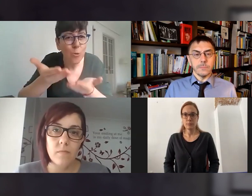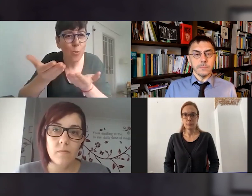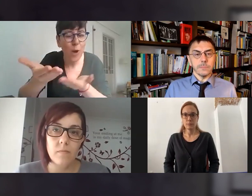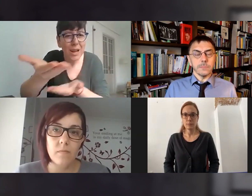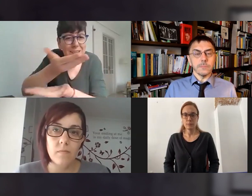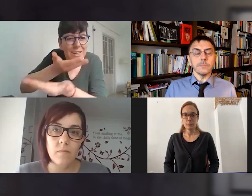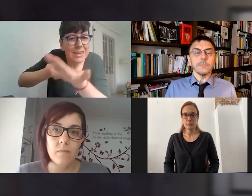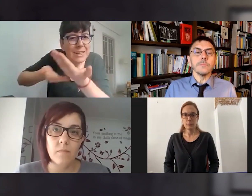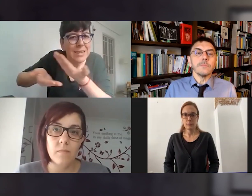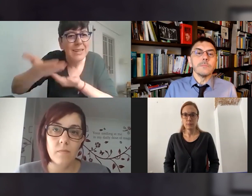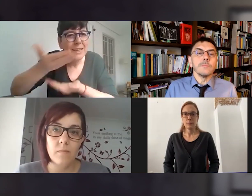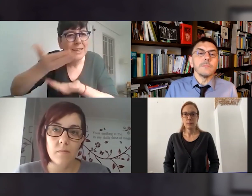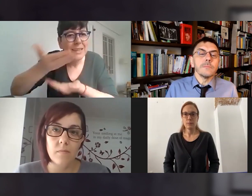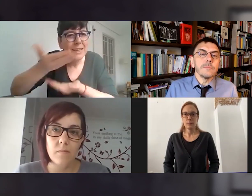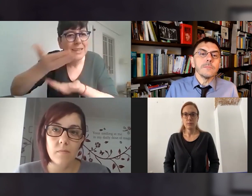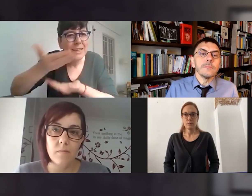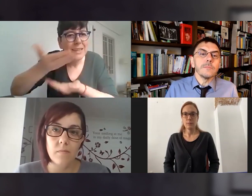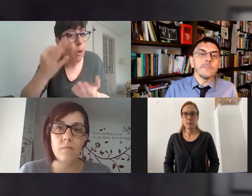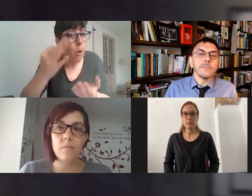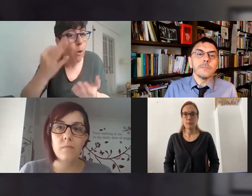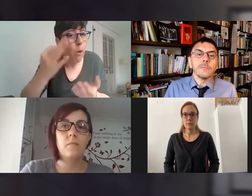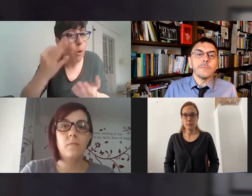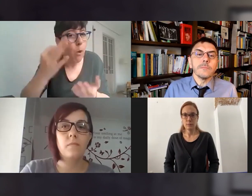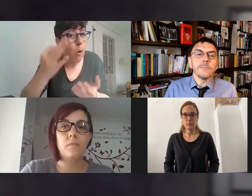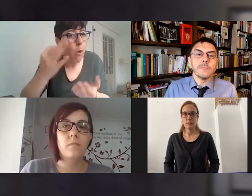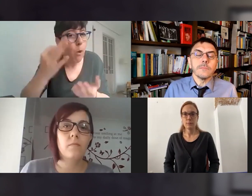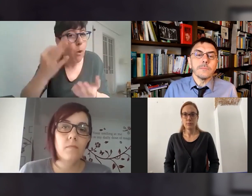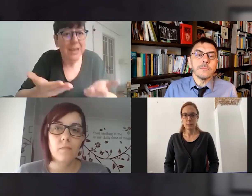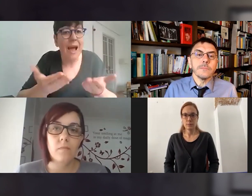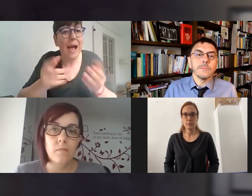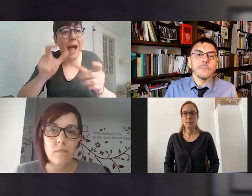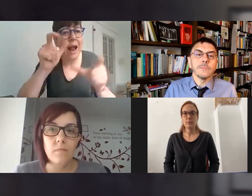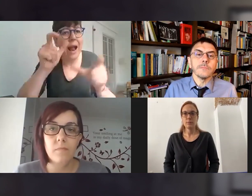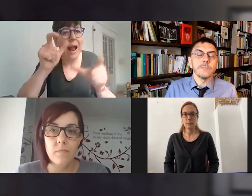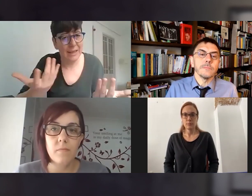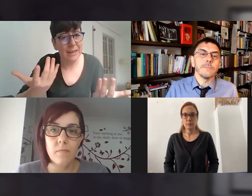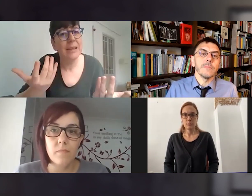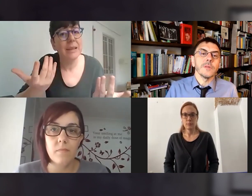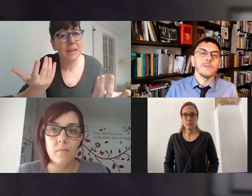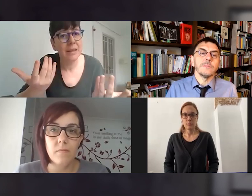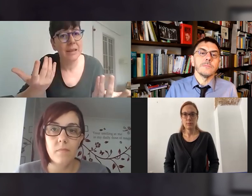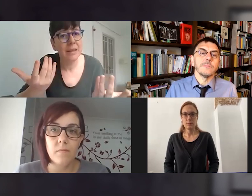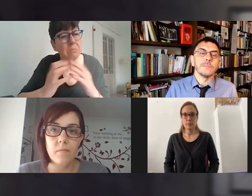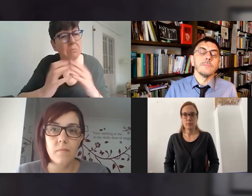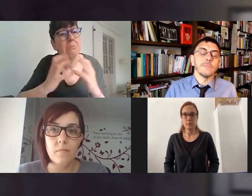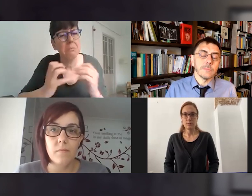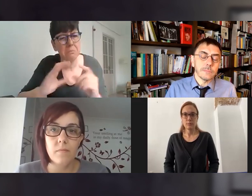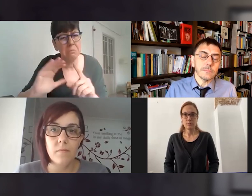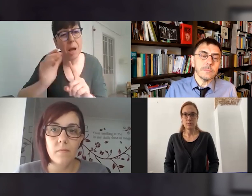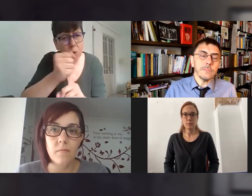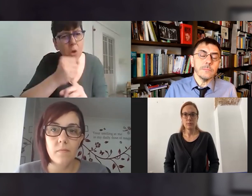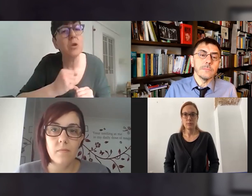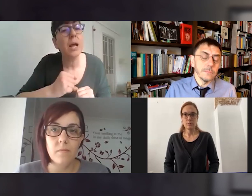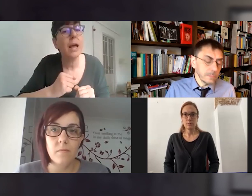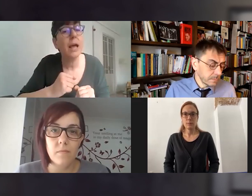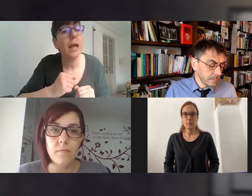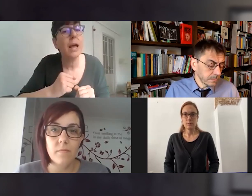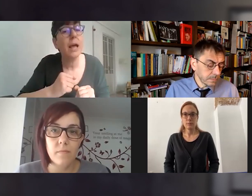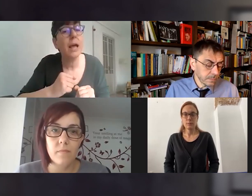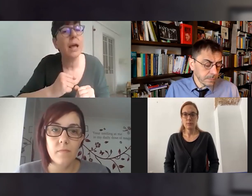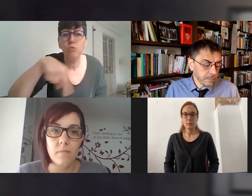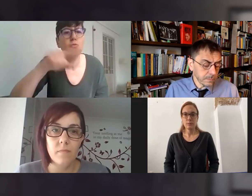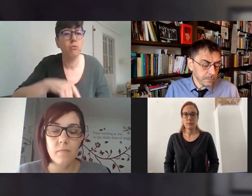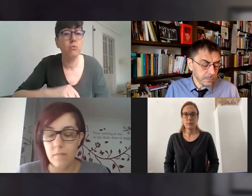Se están moviendo muchas muestras de solidaridad, muchas iniciativas entre las asociaciones de vecinos y vecinas, entre los